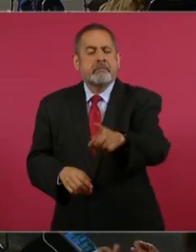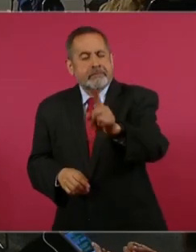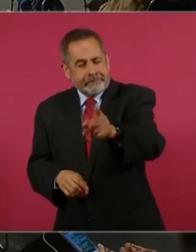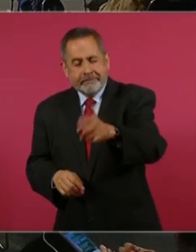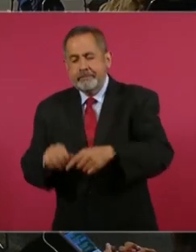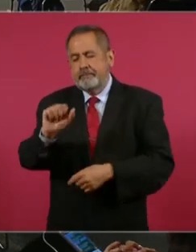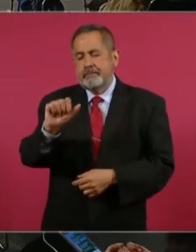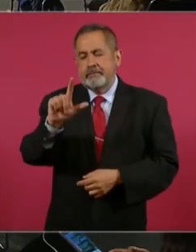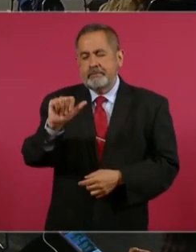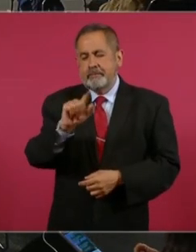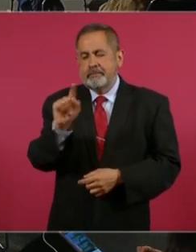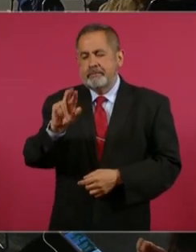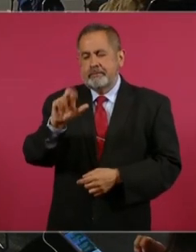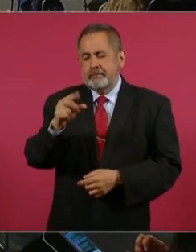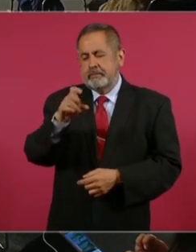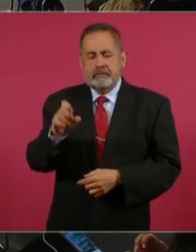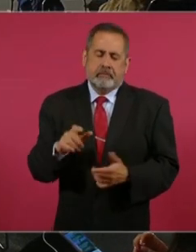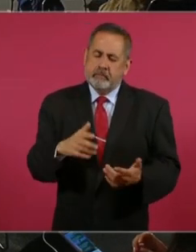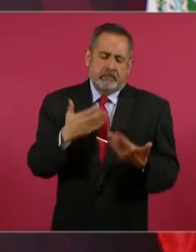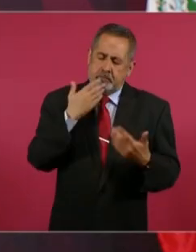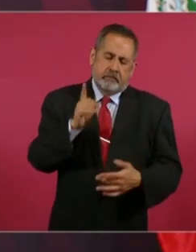Alarraqui.